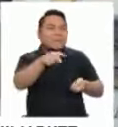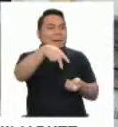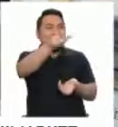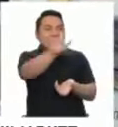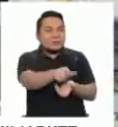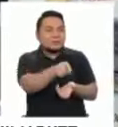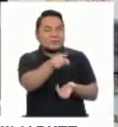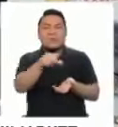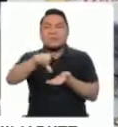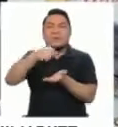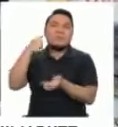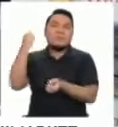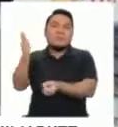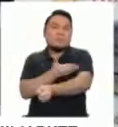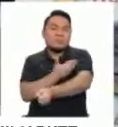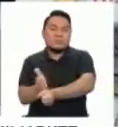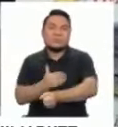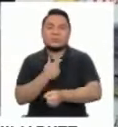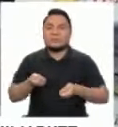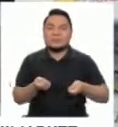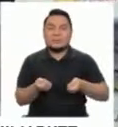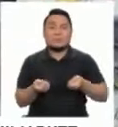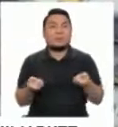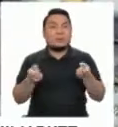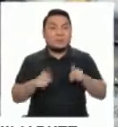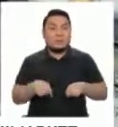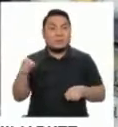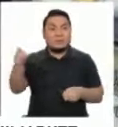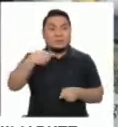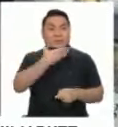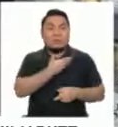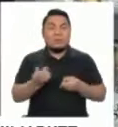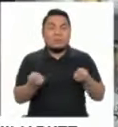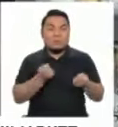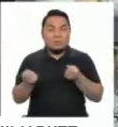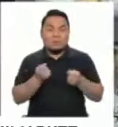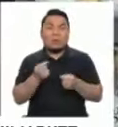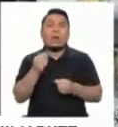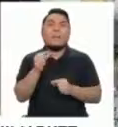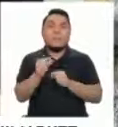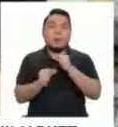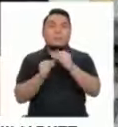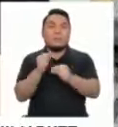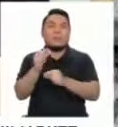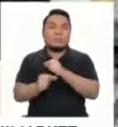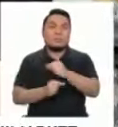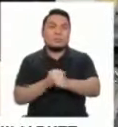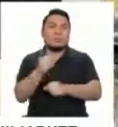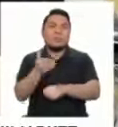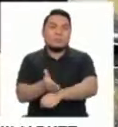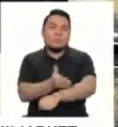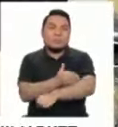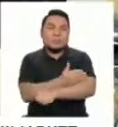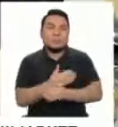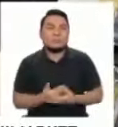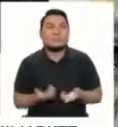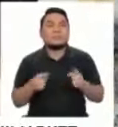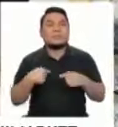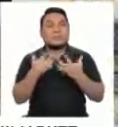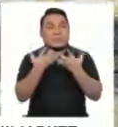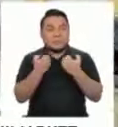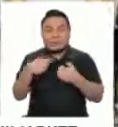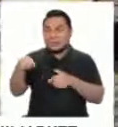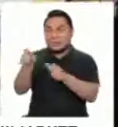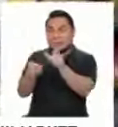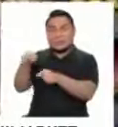música, espectáculo, cuando el gobierno nos deje también ir implementando. Progresivo, ¿no? O sea, nosotros ya queremos que las personas de por